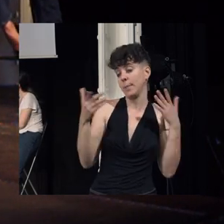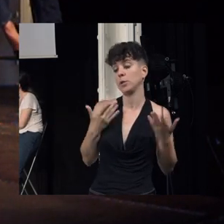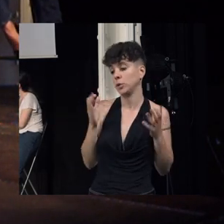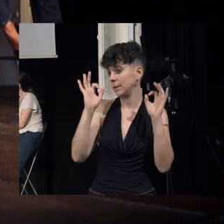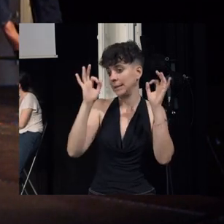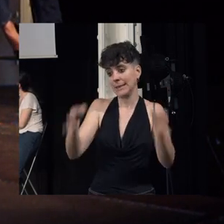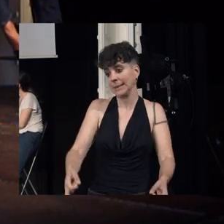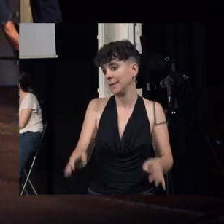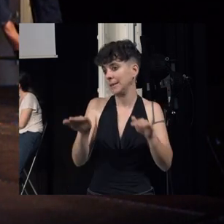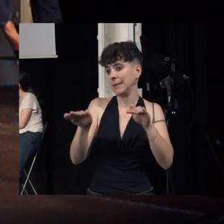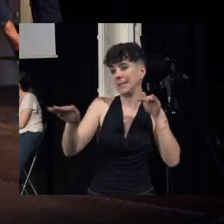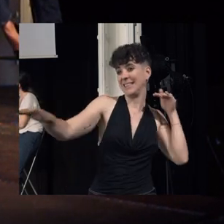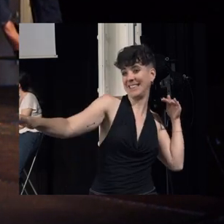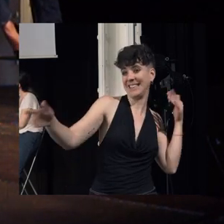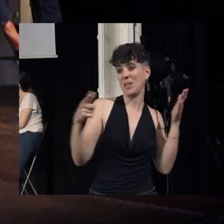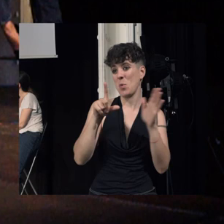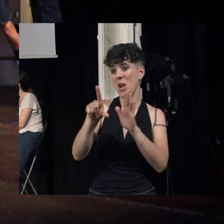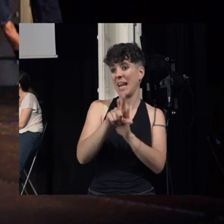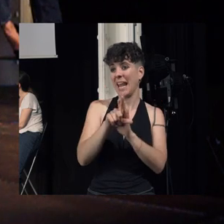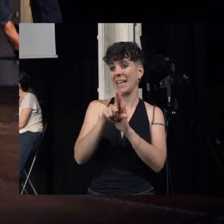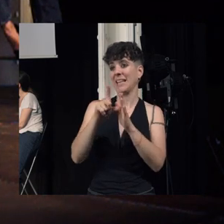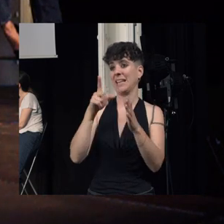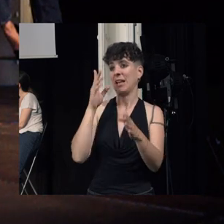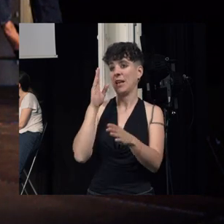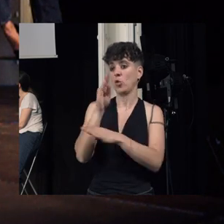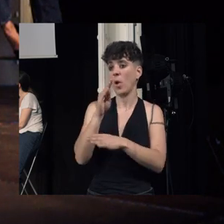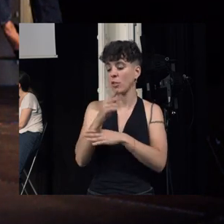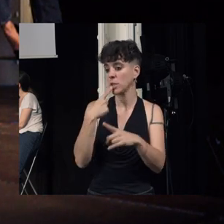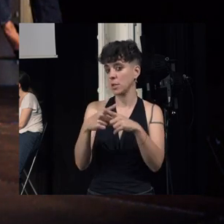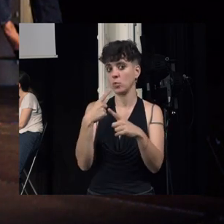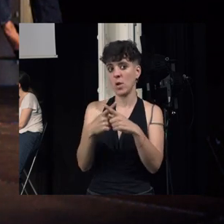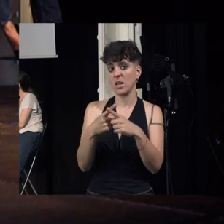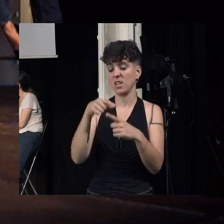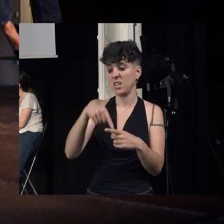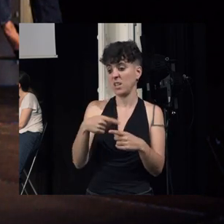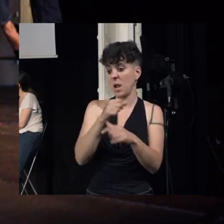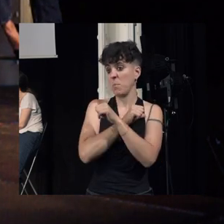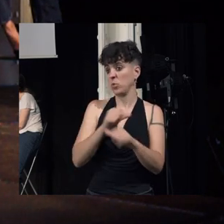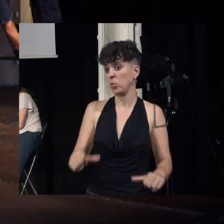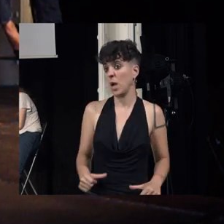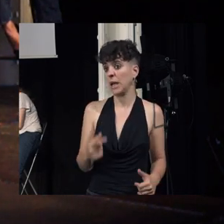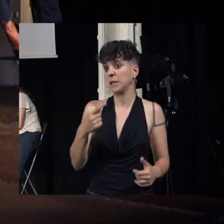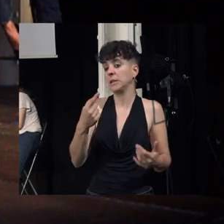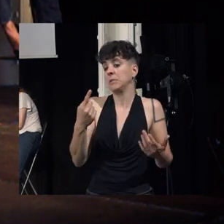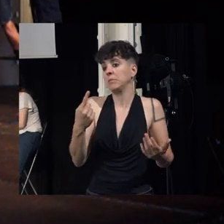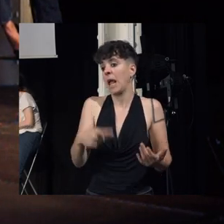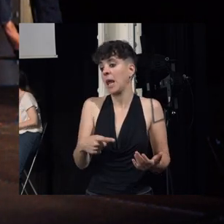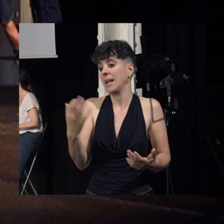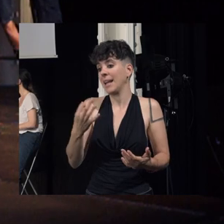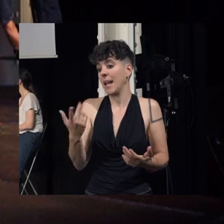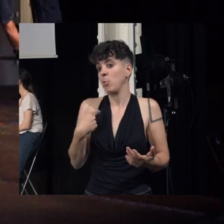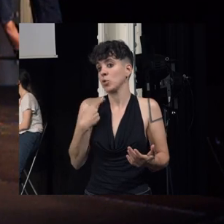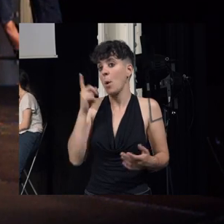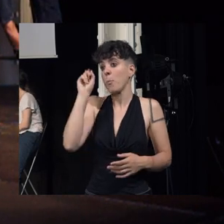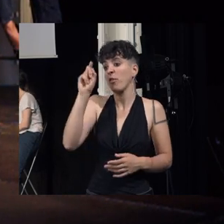ley de educación sexual o para la salud existe en Portugal y lo que existe es la buena voluntad de un profesor